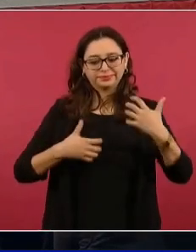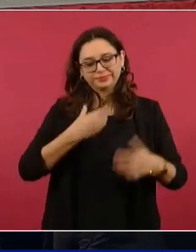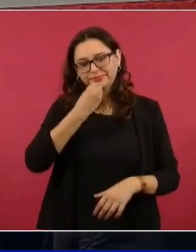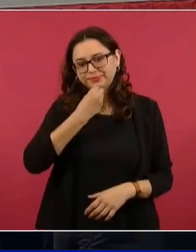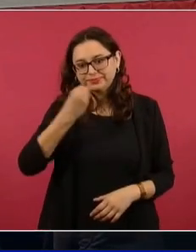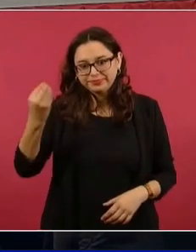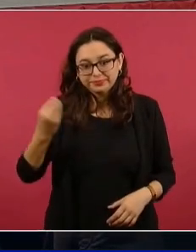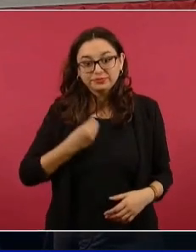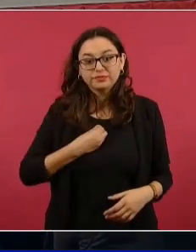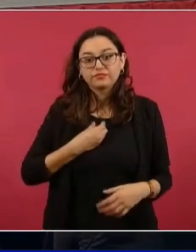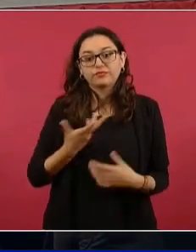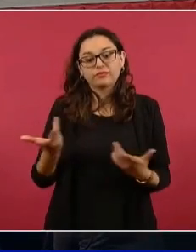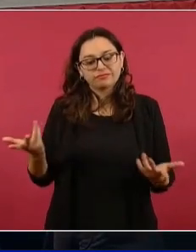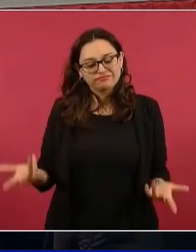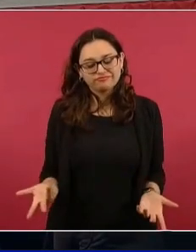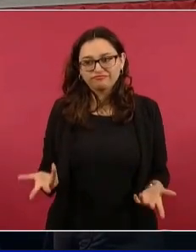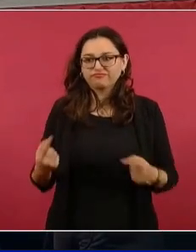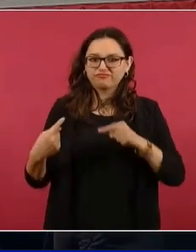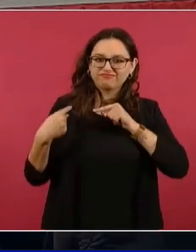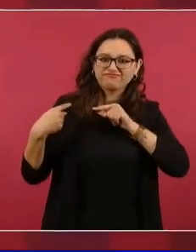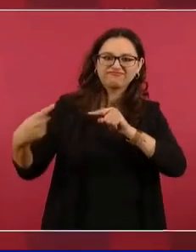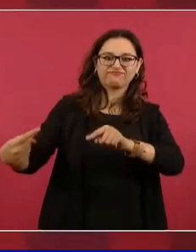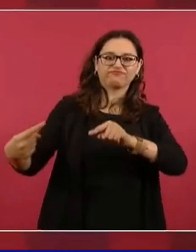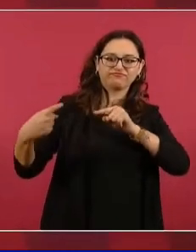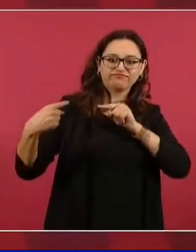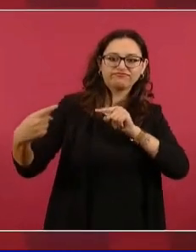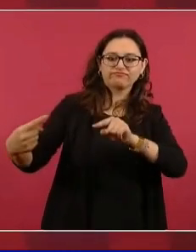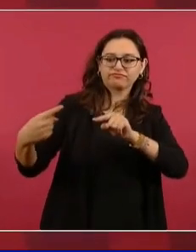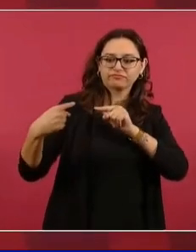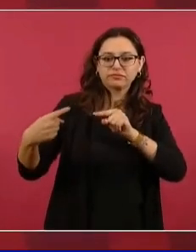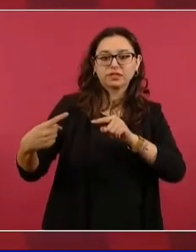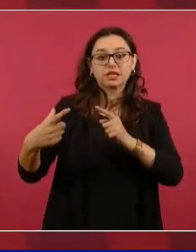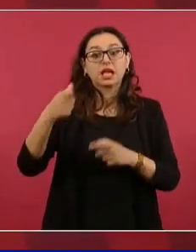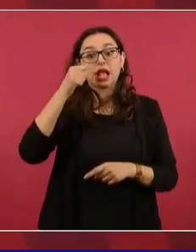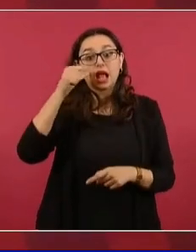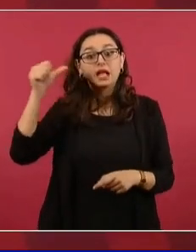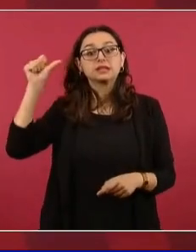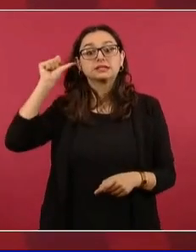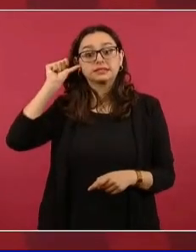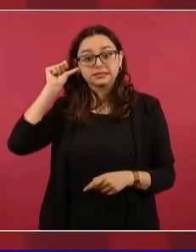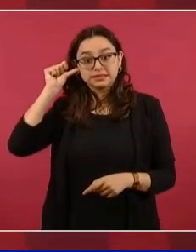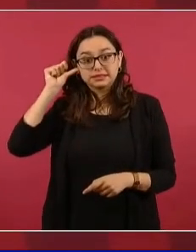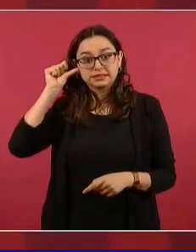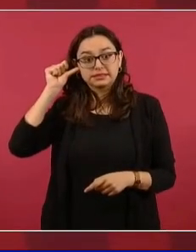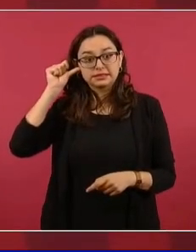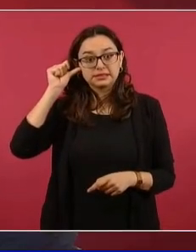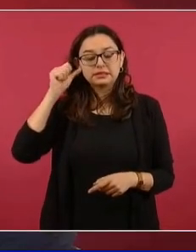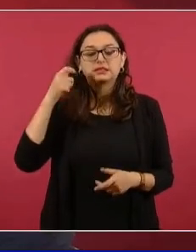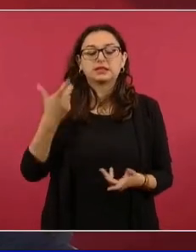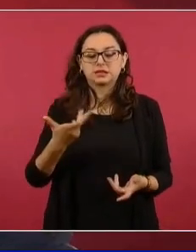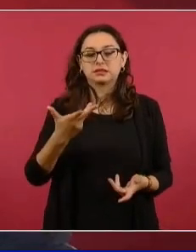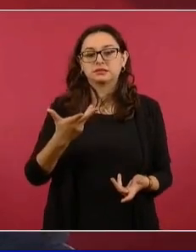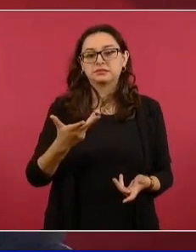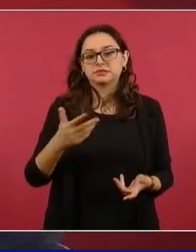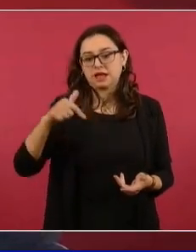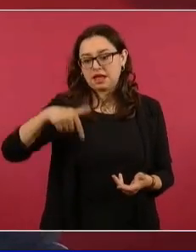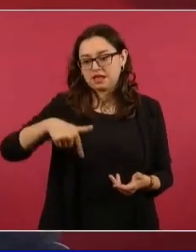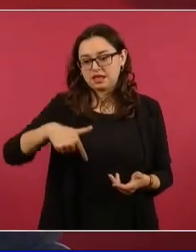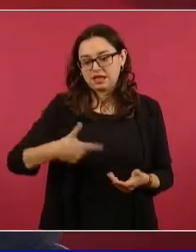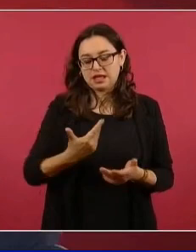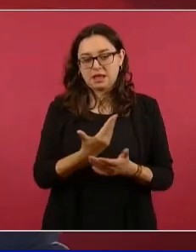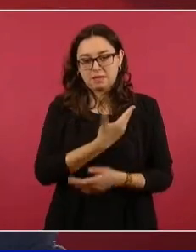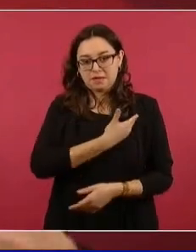Ayer, en horas de la mañana o del mediodía, después de la declaración que hizo aquí públicamente el presidente López